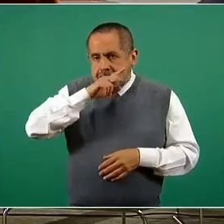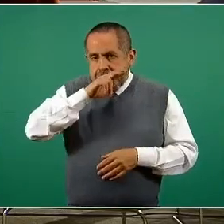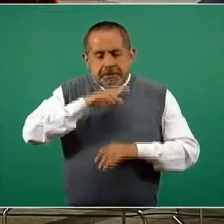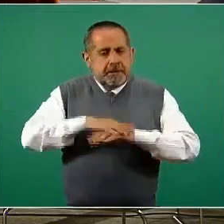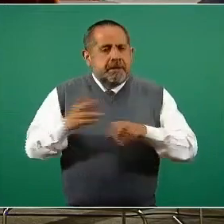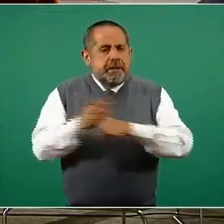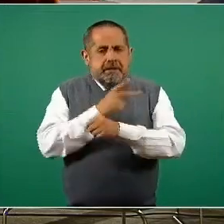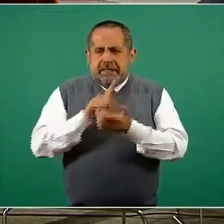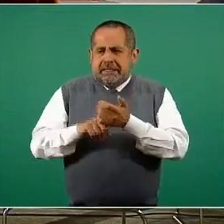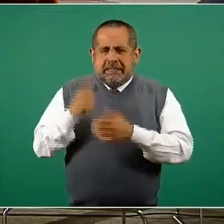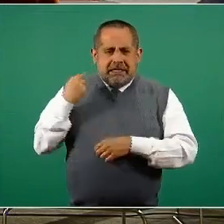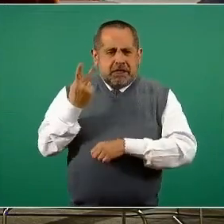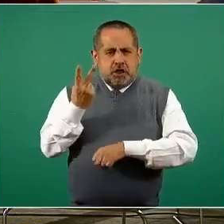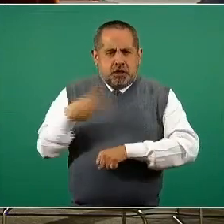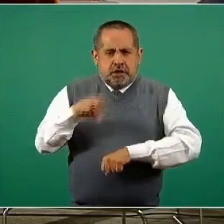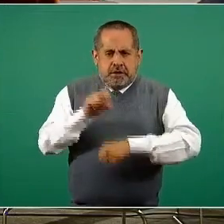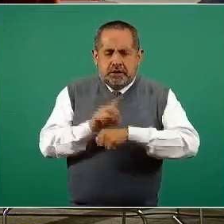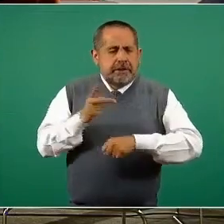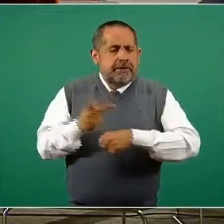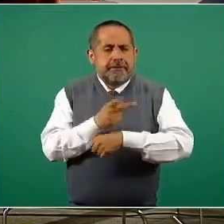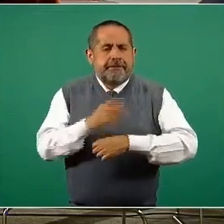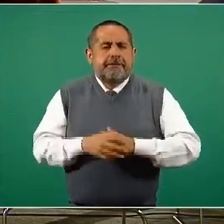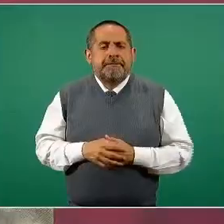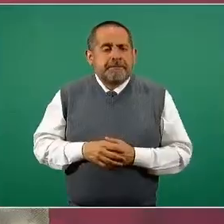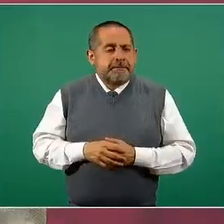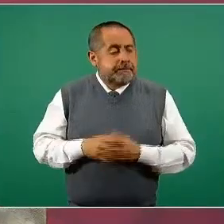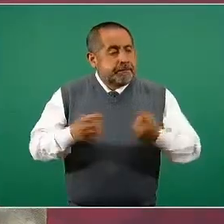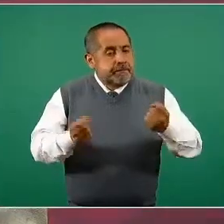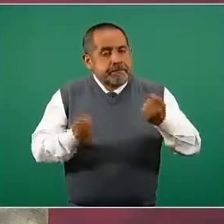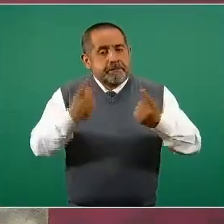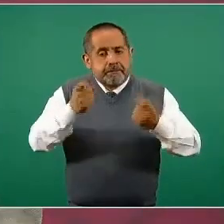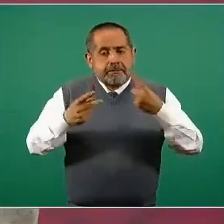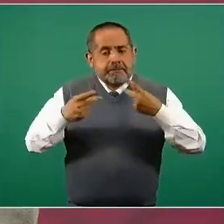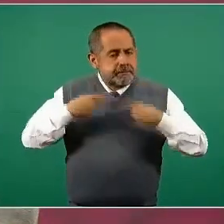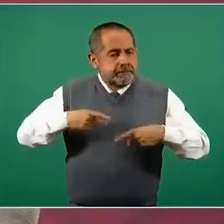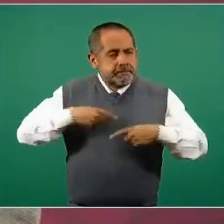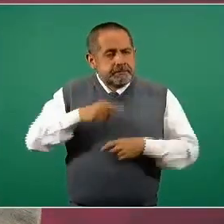que ha ocurrido en los últimos 2 días. Algunas personas,